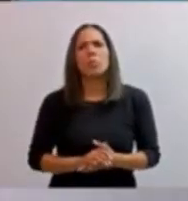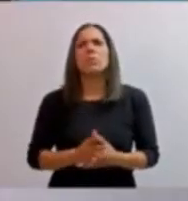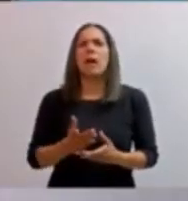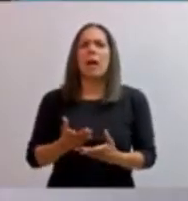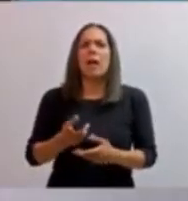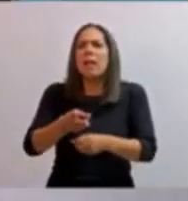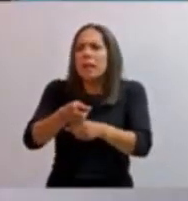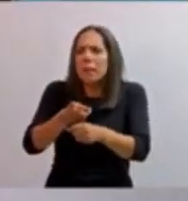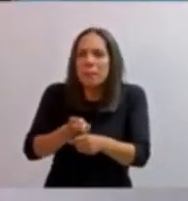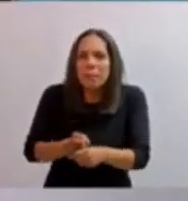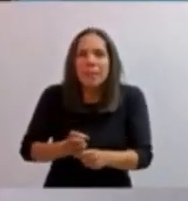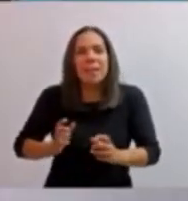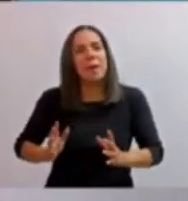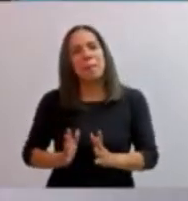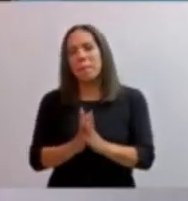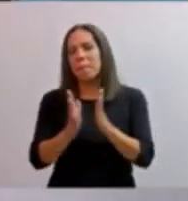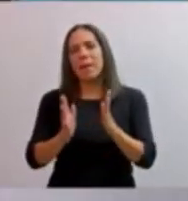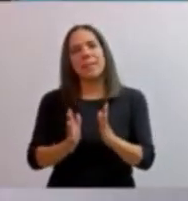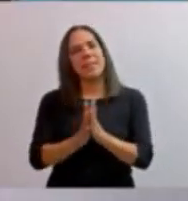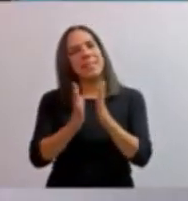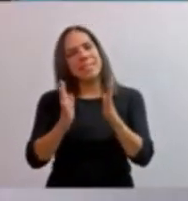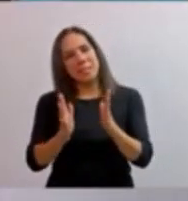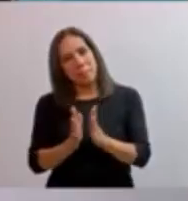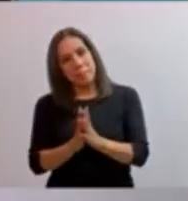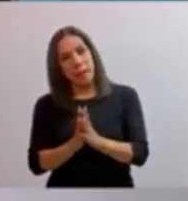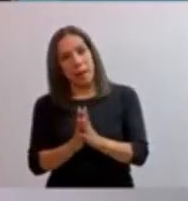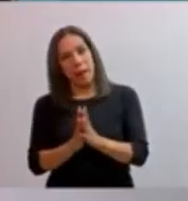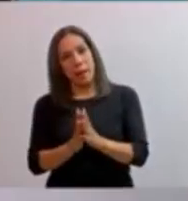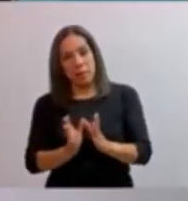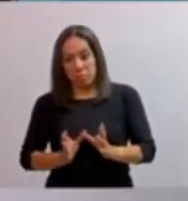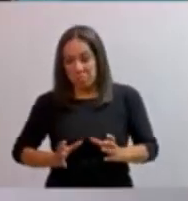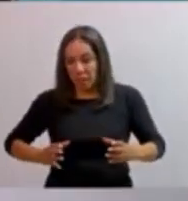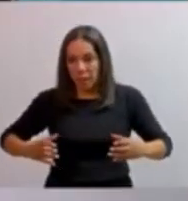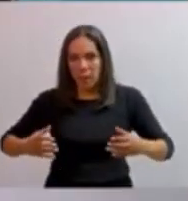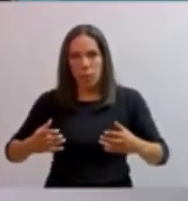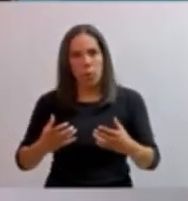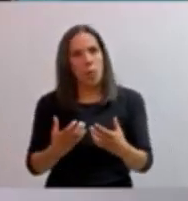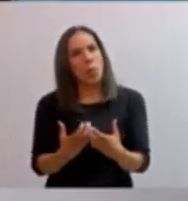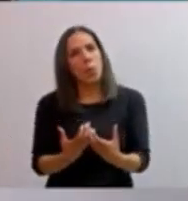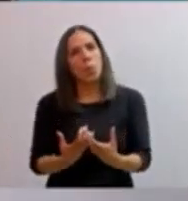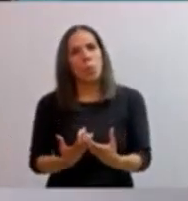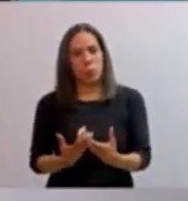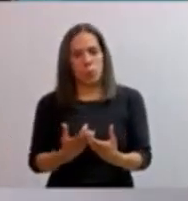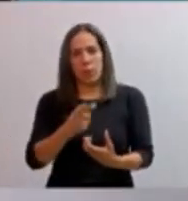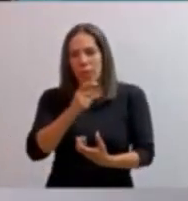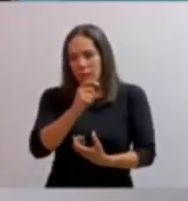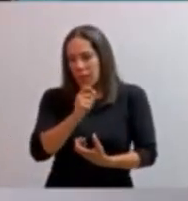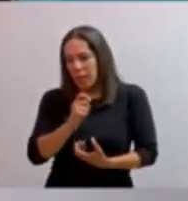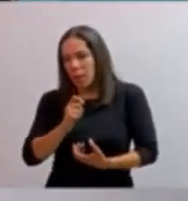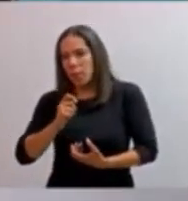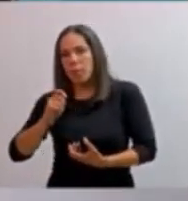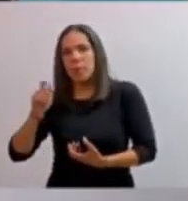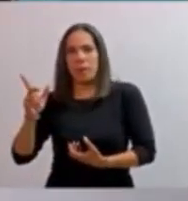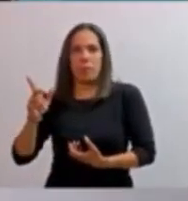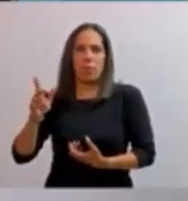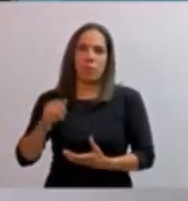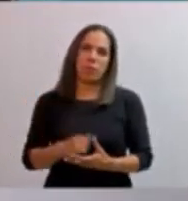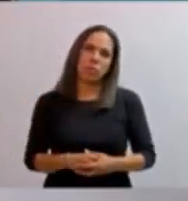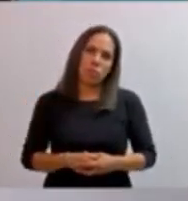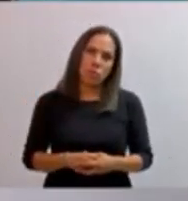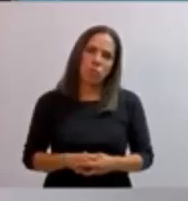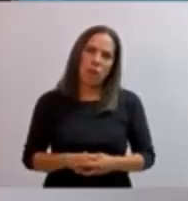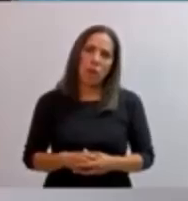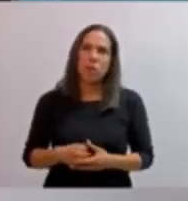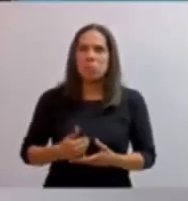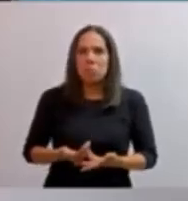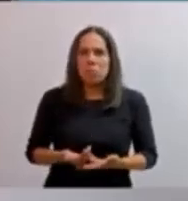esa formación sea parte de esa comunidad profesional que está aprendiendo, que compartan sus saberes,